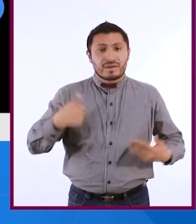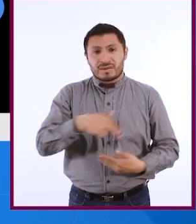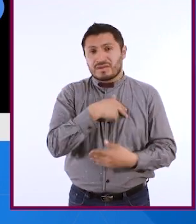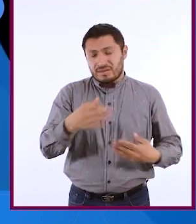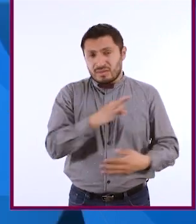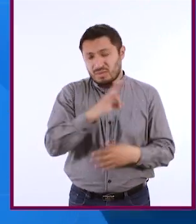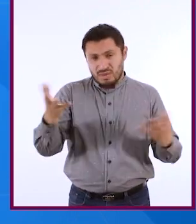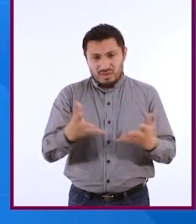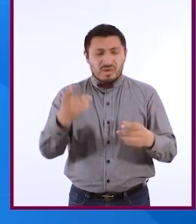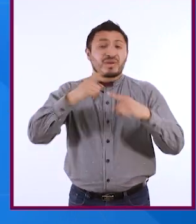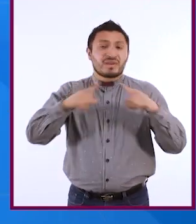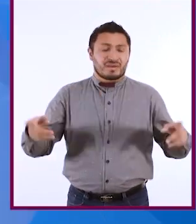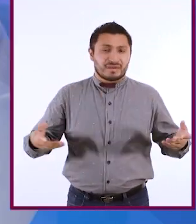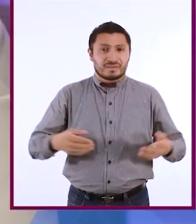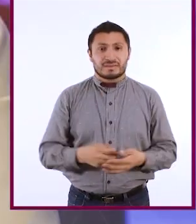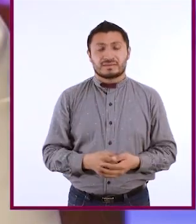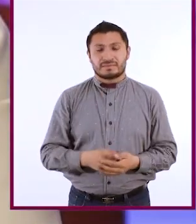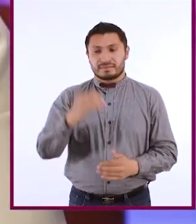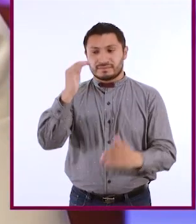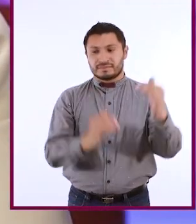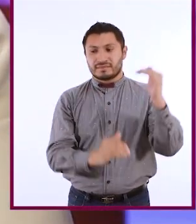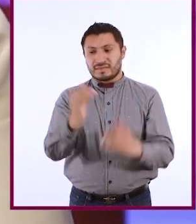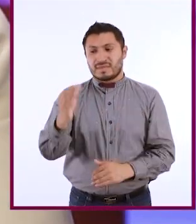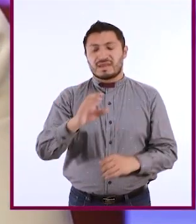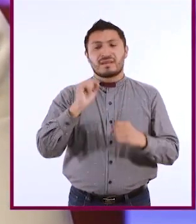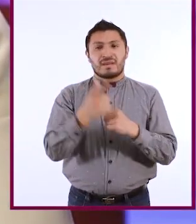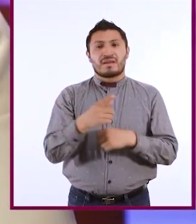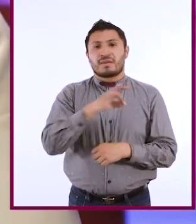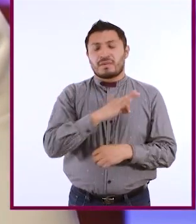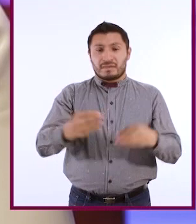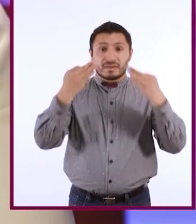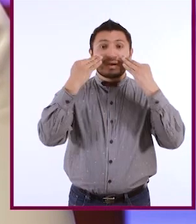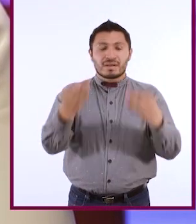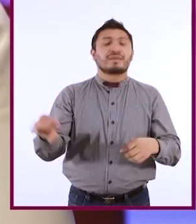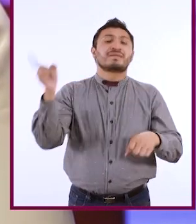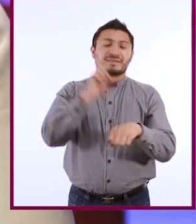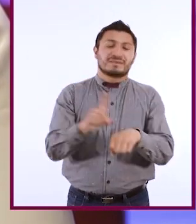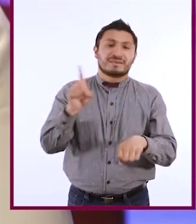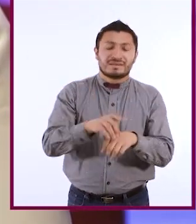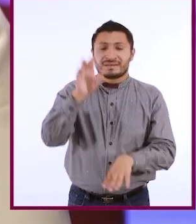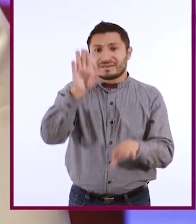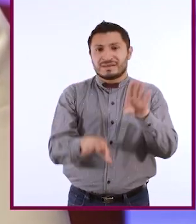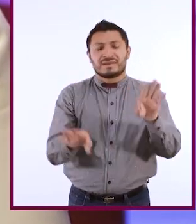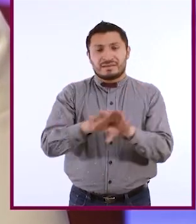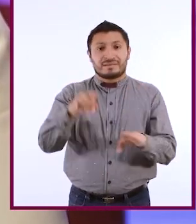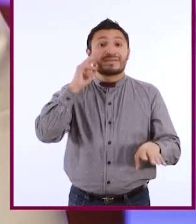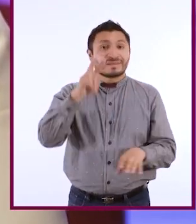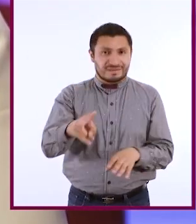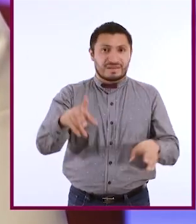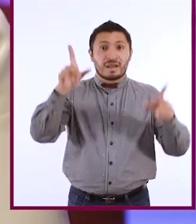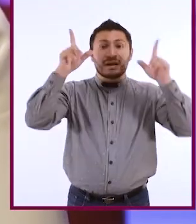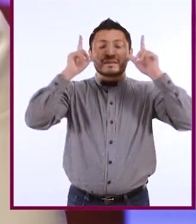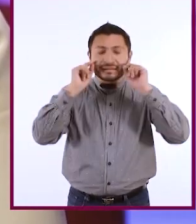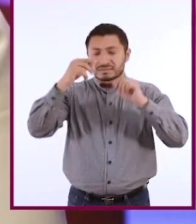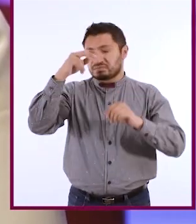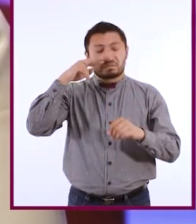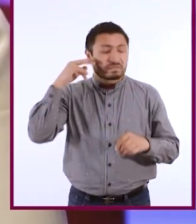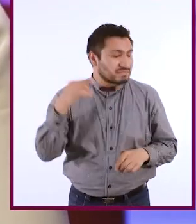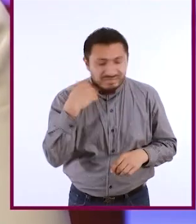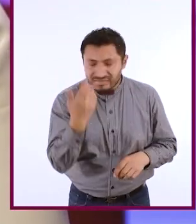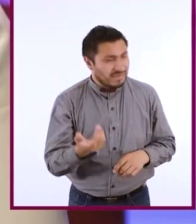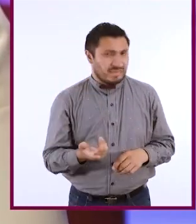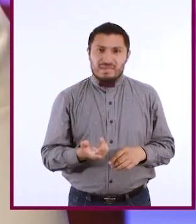nosotras mismas podemos hacer la diferencia. La desigualdad es algo que podemos observar todos los días. A veces es tan visible que cerramos los ojos para no